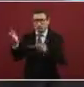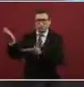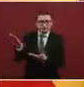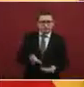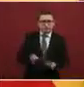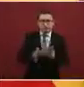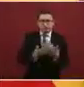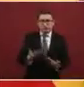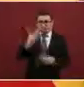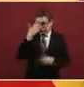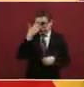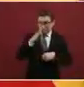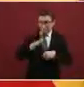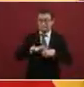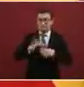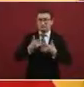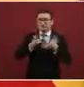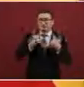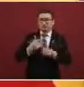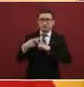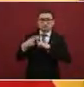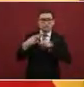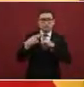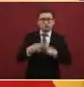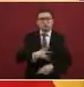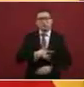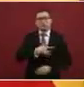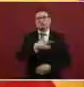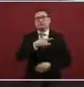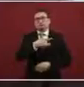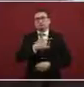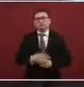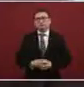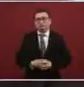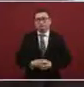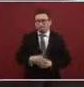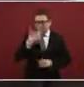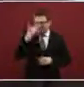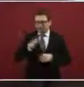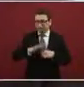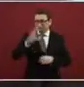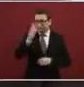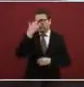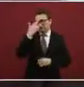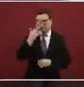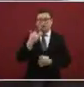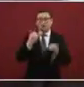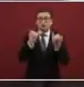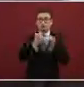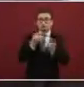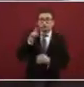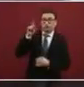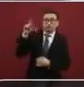memoria colectiva, se convierte en una sentida conmemoración histórica que a la vez recuerda la cruel destrucción